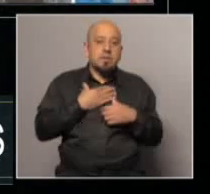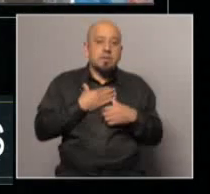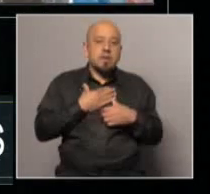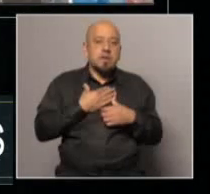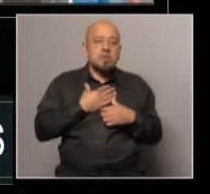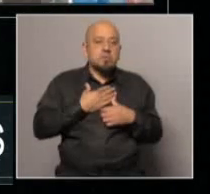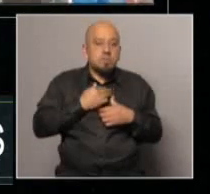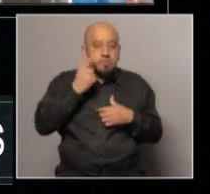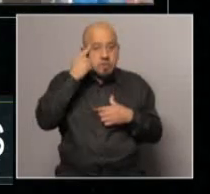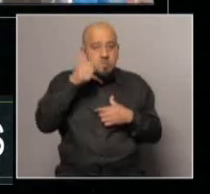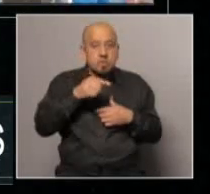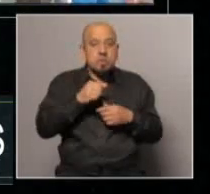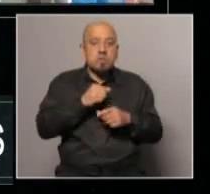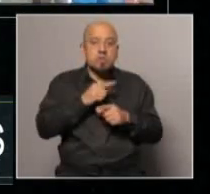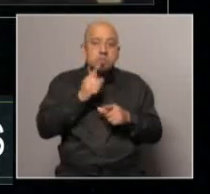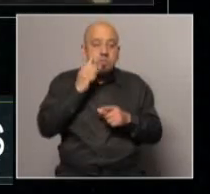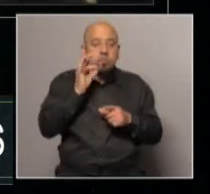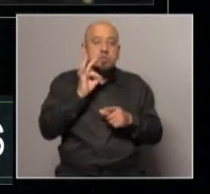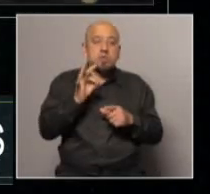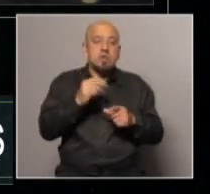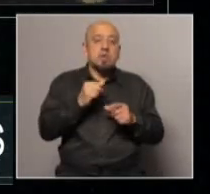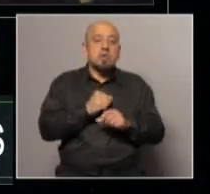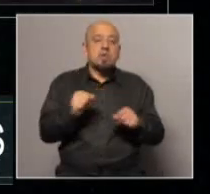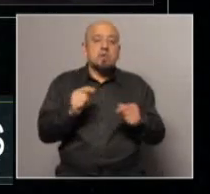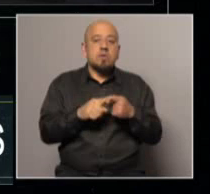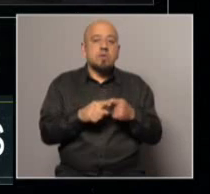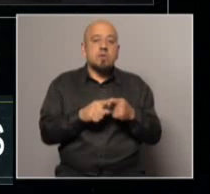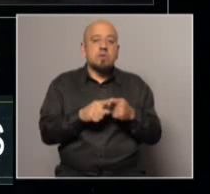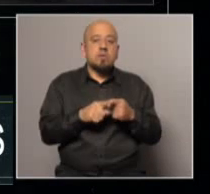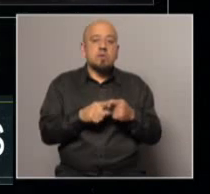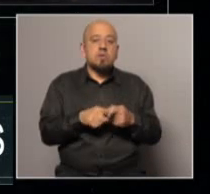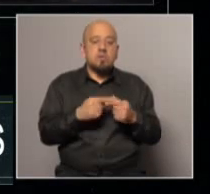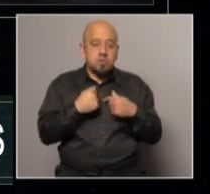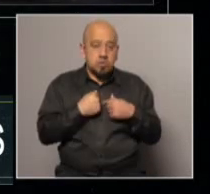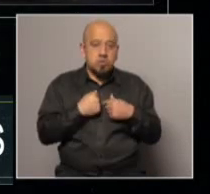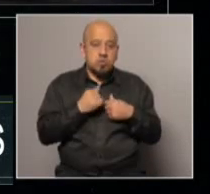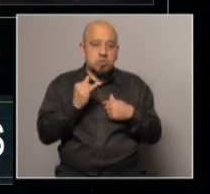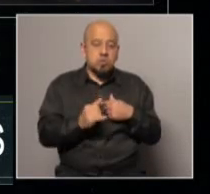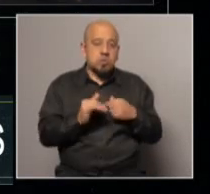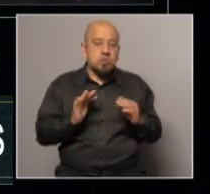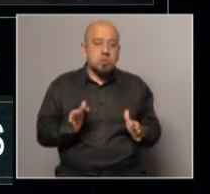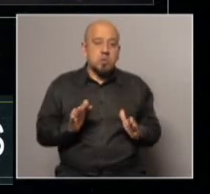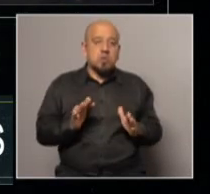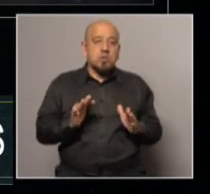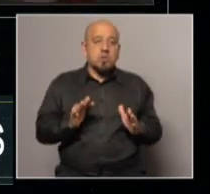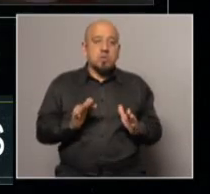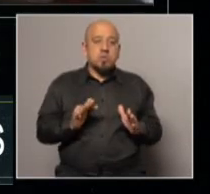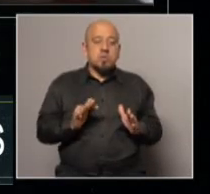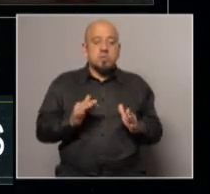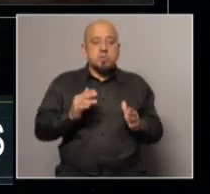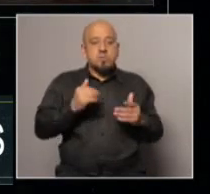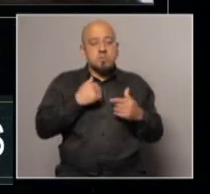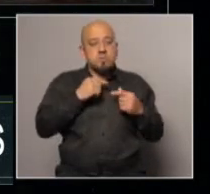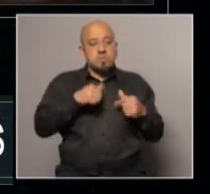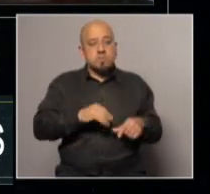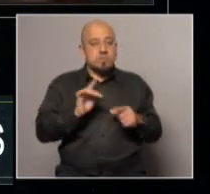una posibilidad a estudiar. En principio yo soy partidario de eso. No es una cosa que